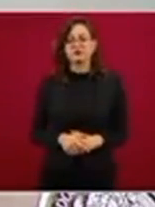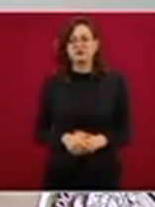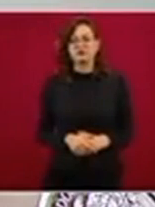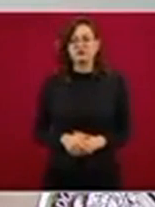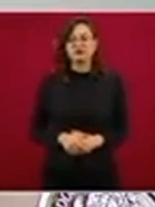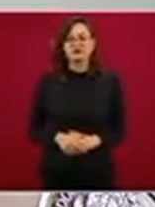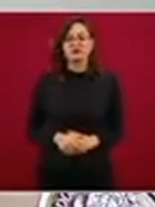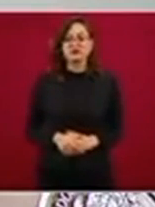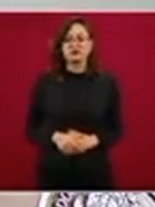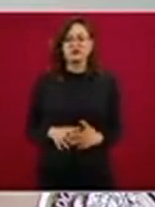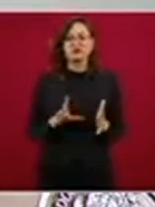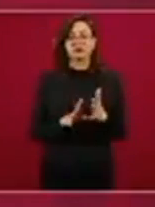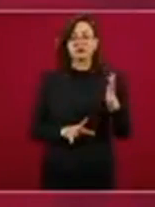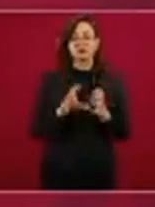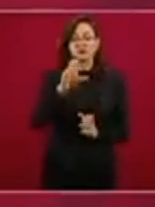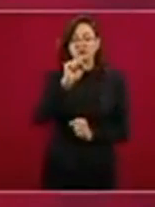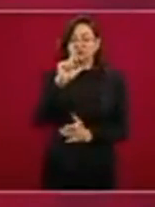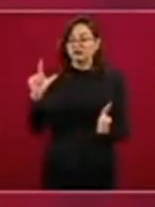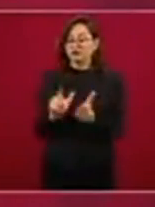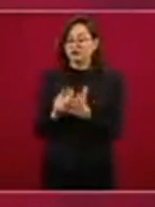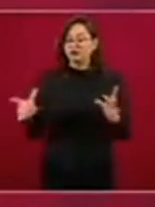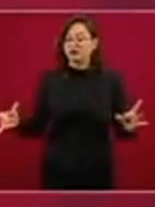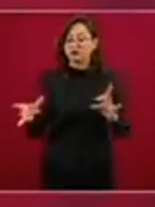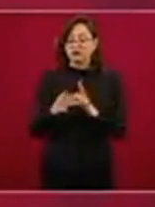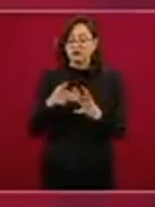De acuerdo a la Constitución y a la ley de la materia,